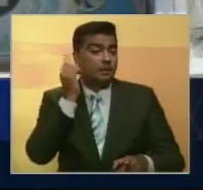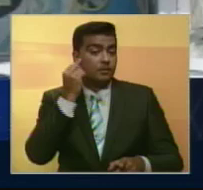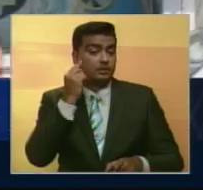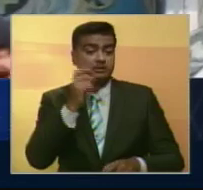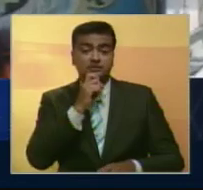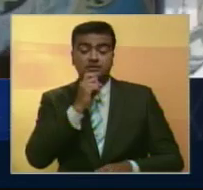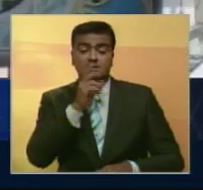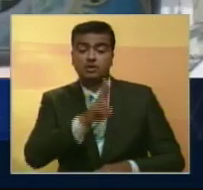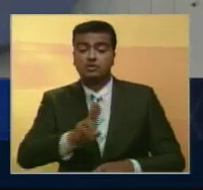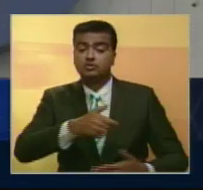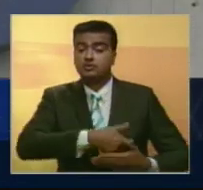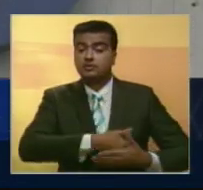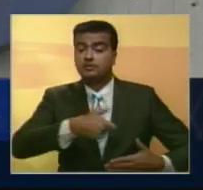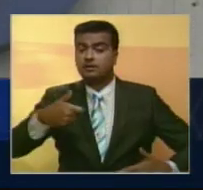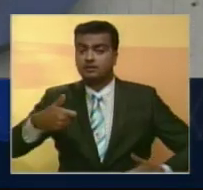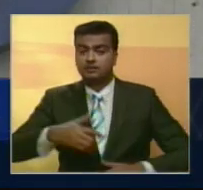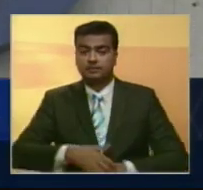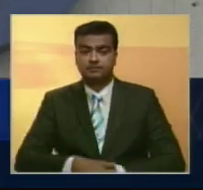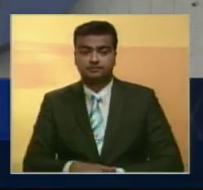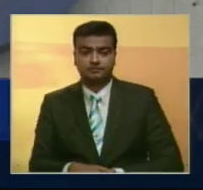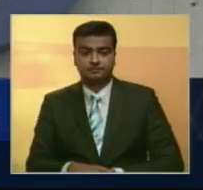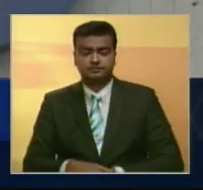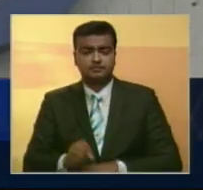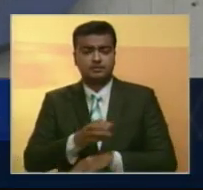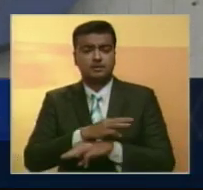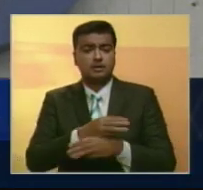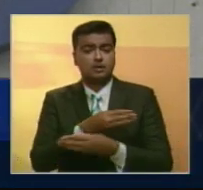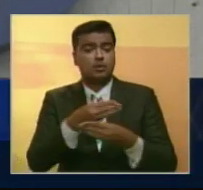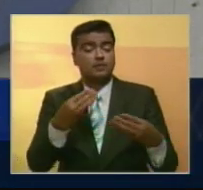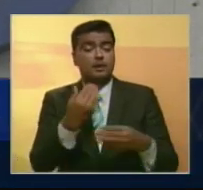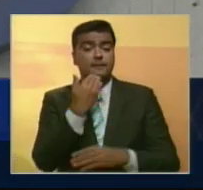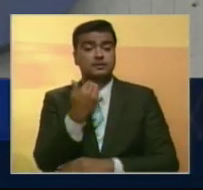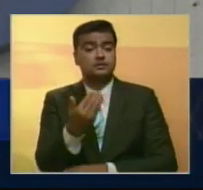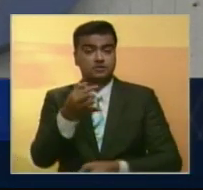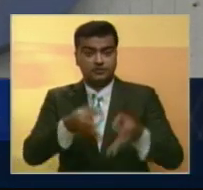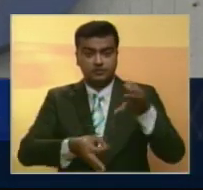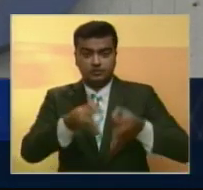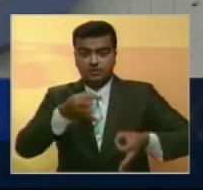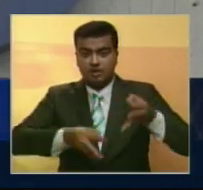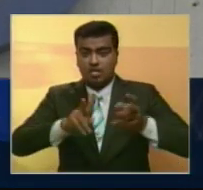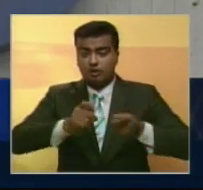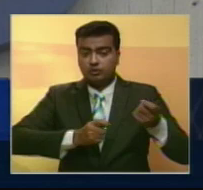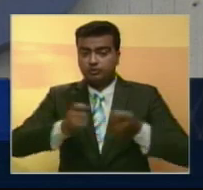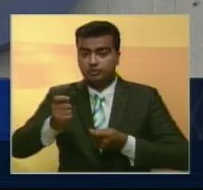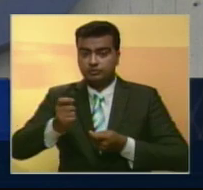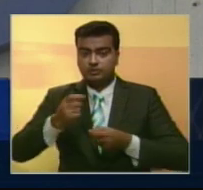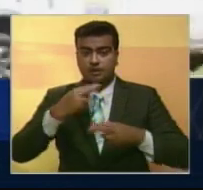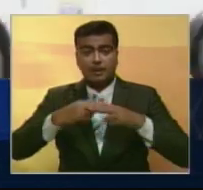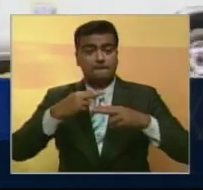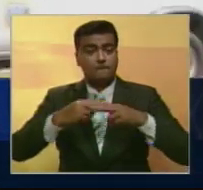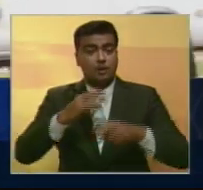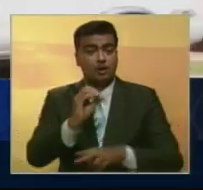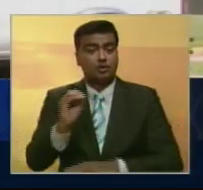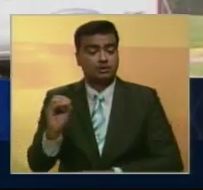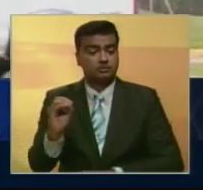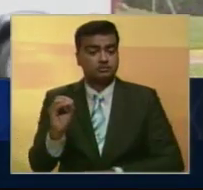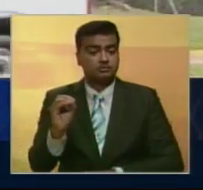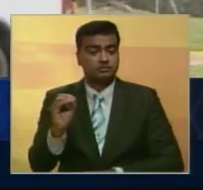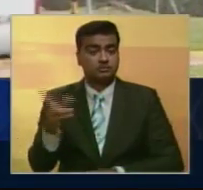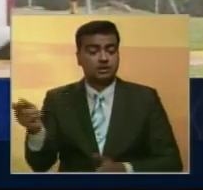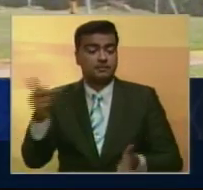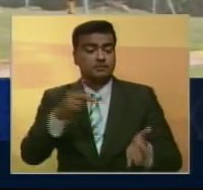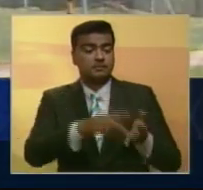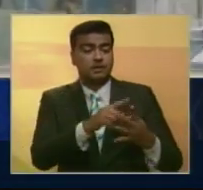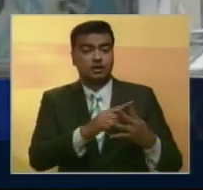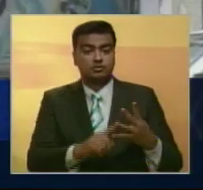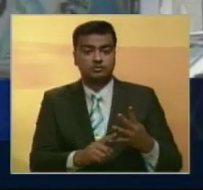y uso indebido de arma orgánica. El Ministerio Público solicitó al Tribunal 2 de Control de Puerto Ordaz la admisión de la